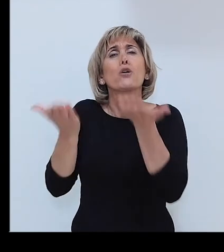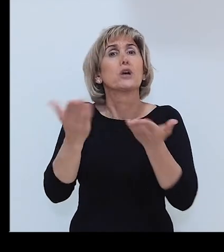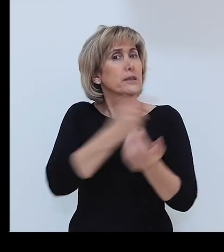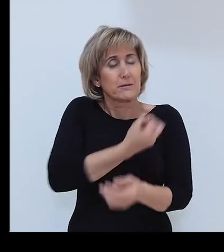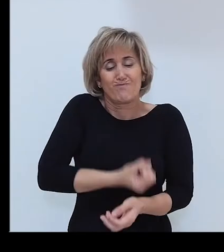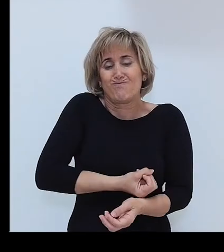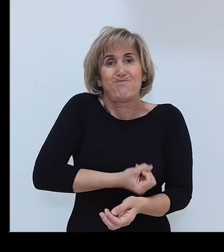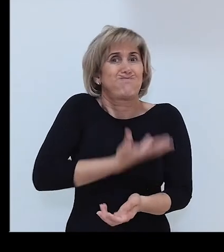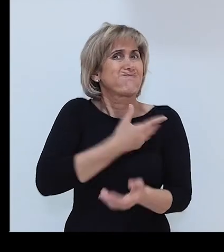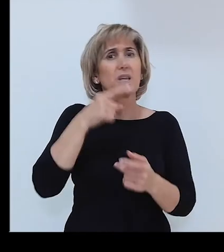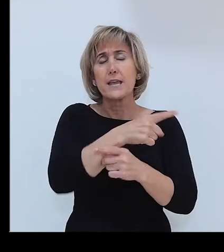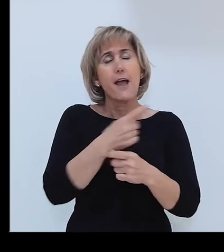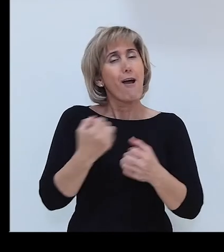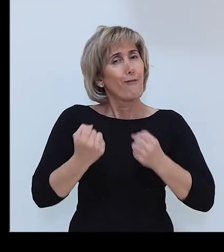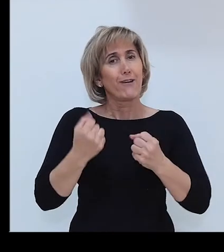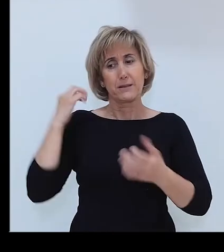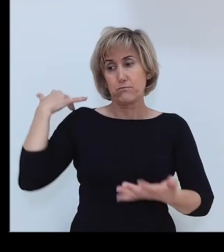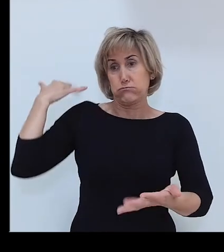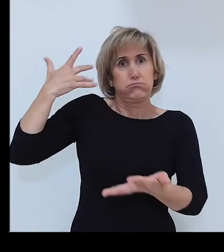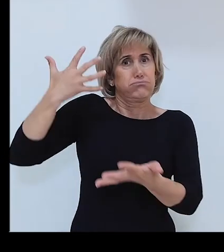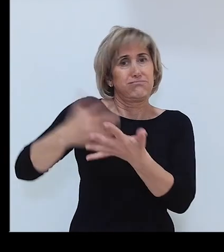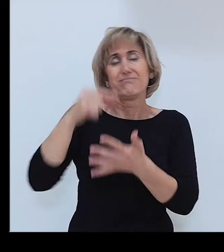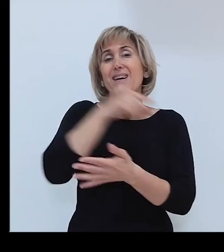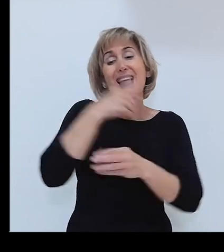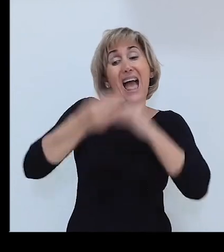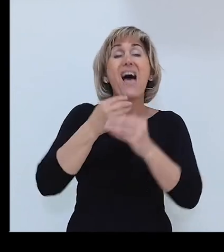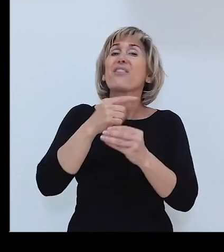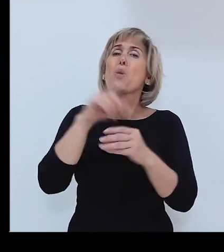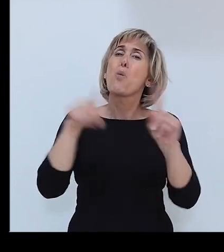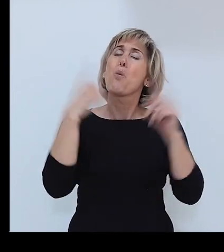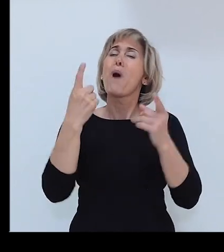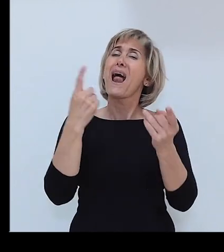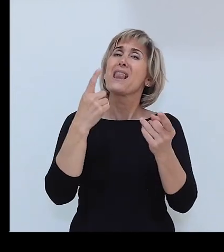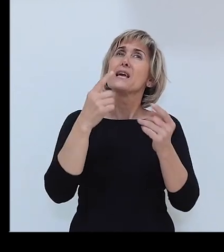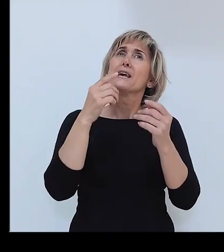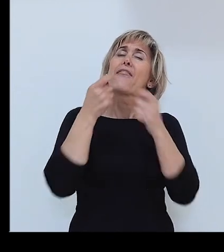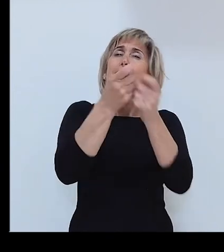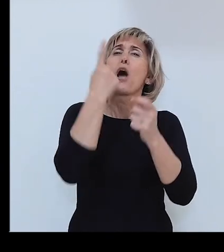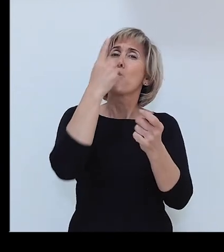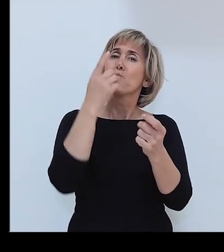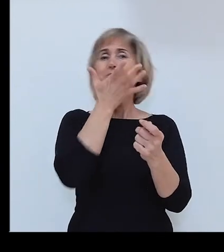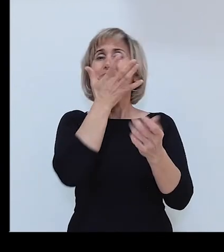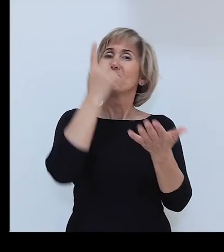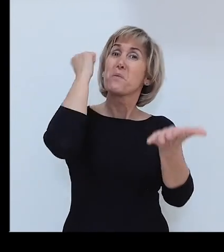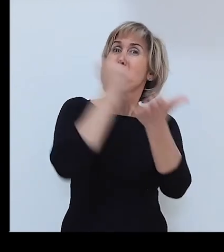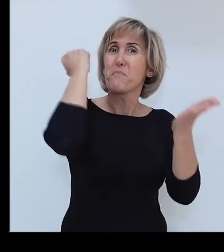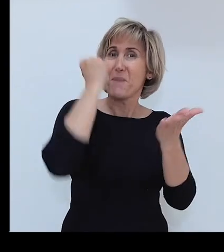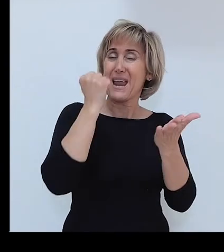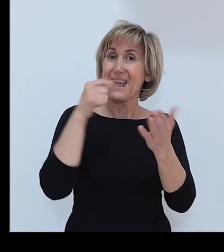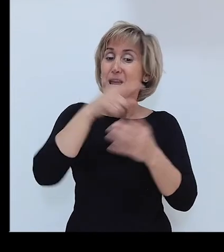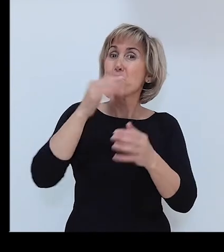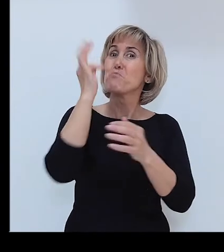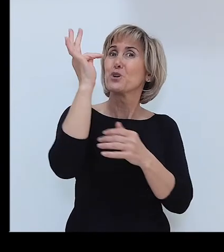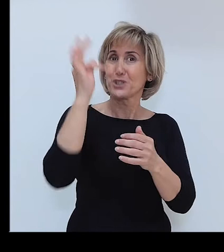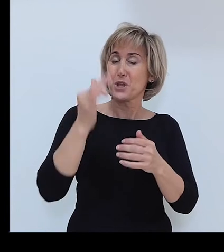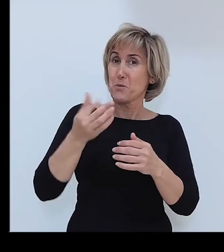ético, ¿no? Y esto, pues, lo vive, yo creo que desde siempre. Y esto la marca para bien y la marca para